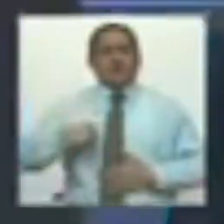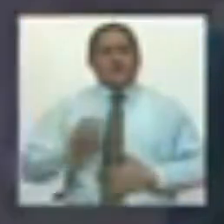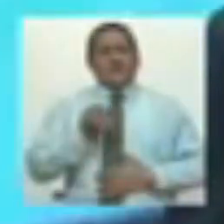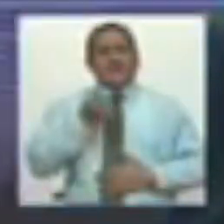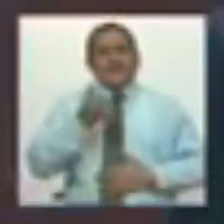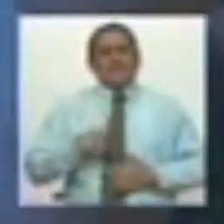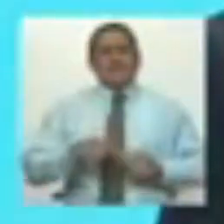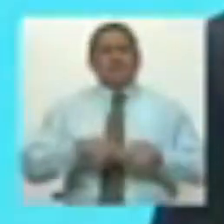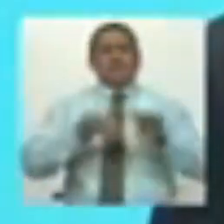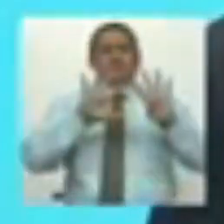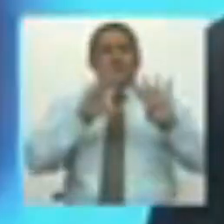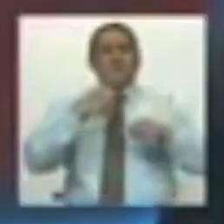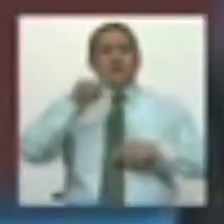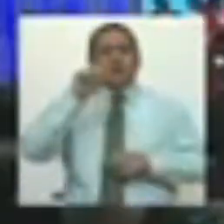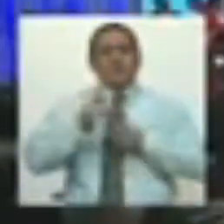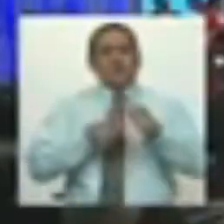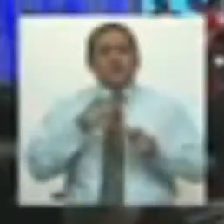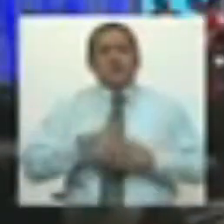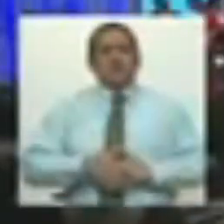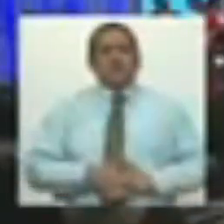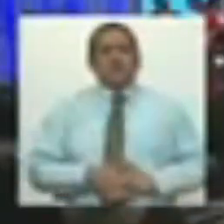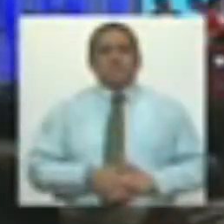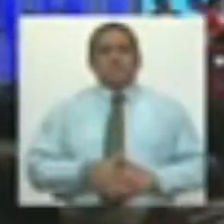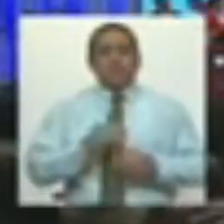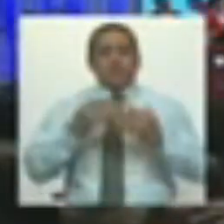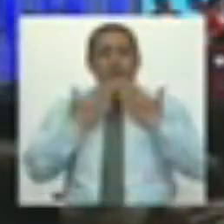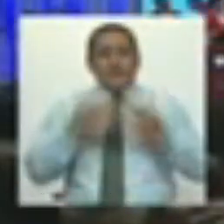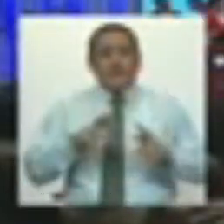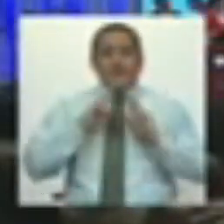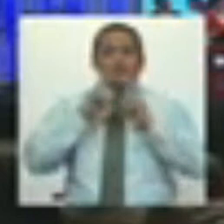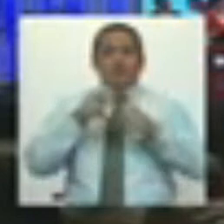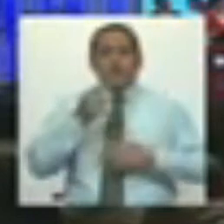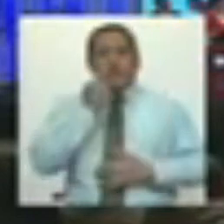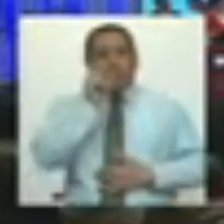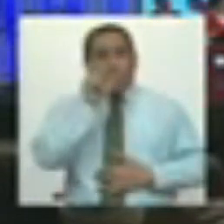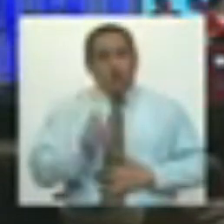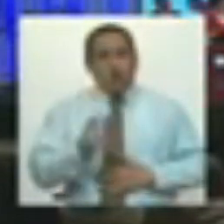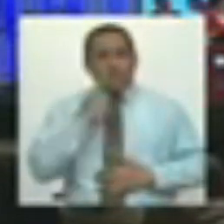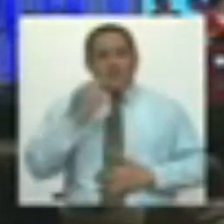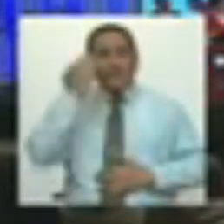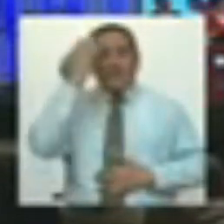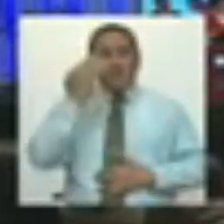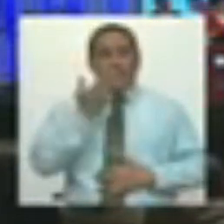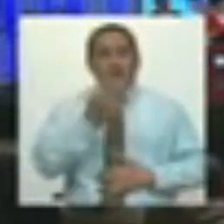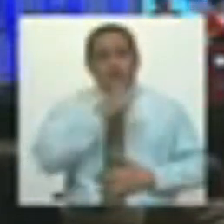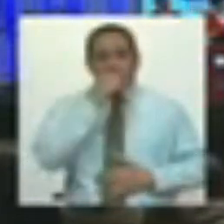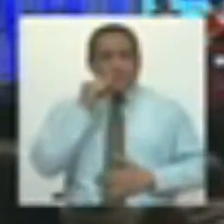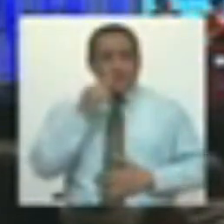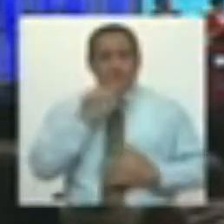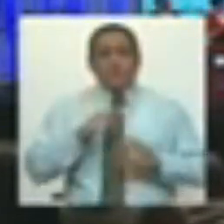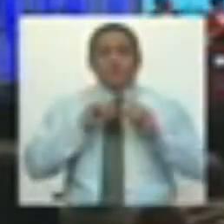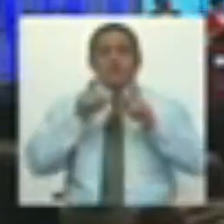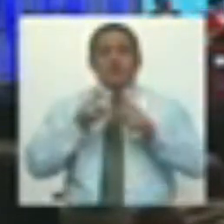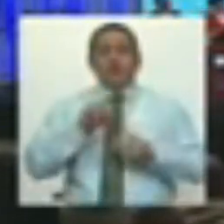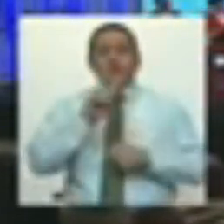casi 9 millones de habitantes muchas gracias la respuesta del candidato al partido autorizado ahora no tengo correo